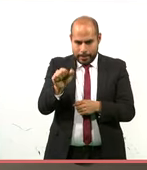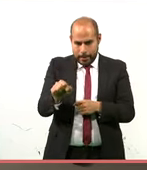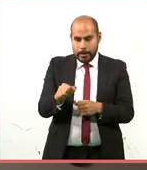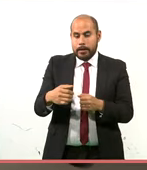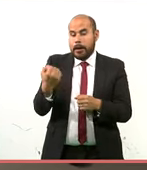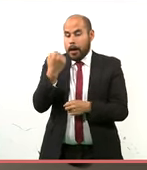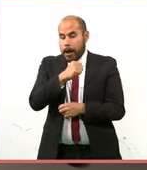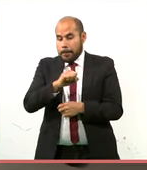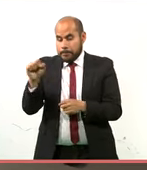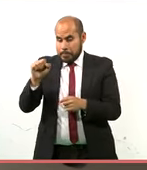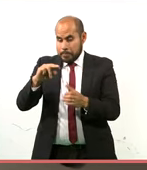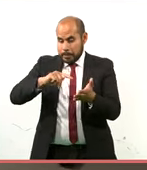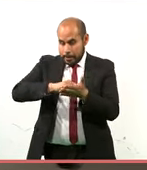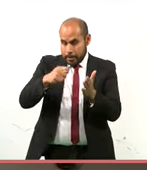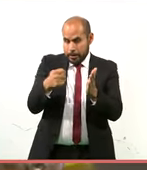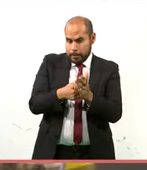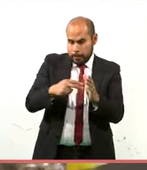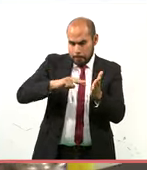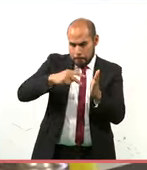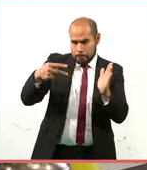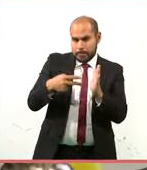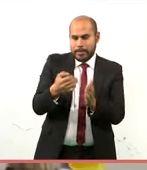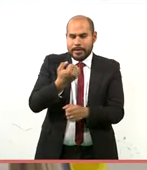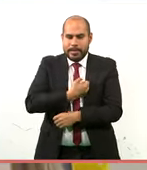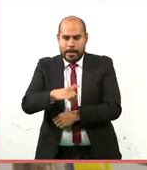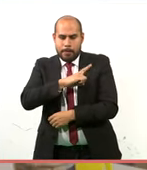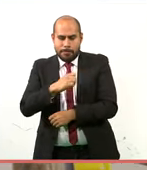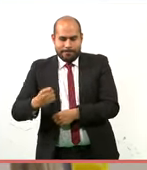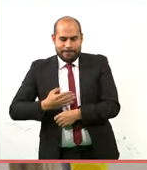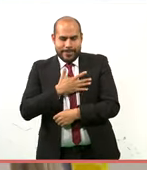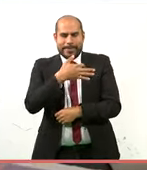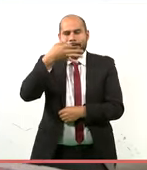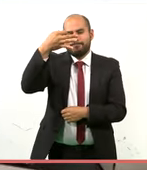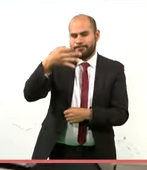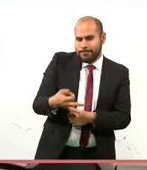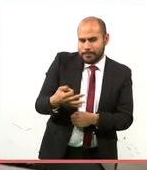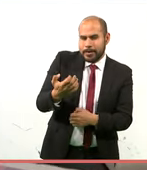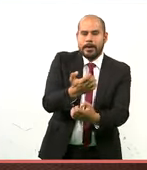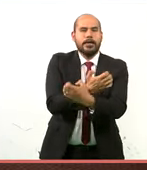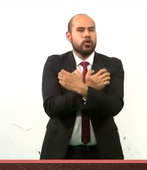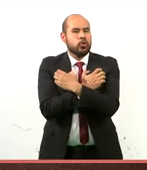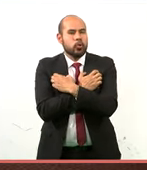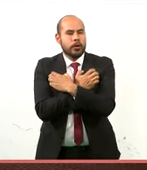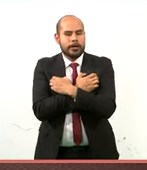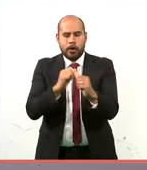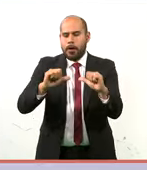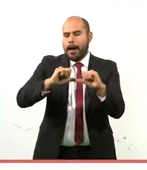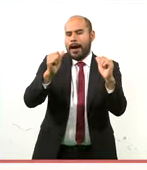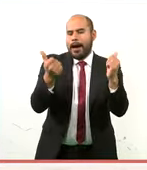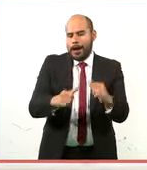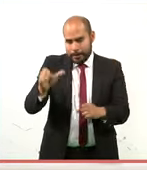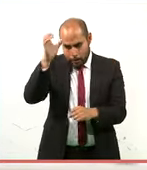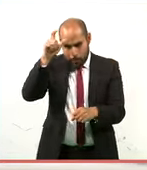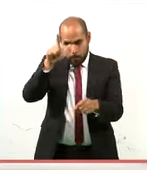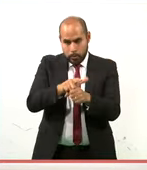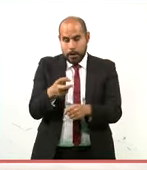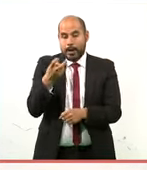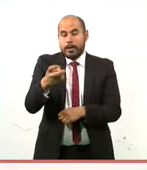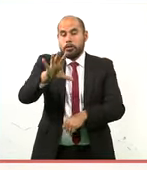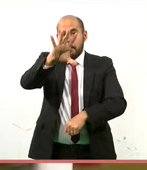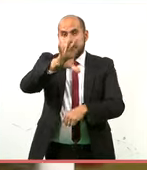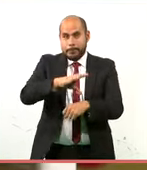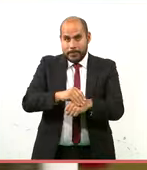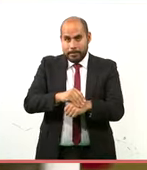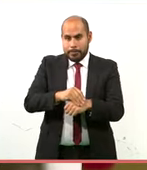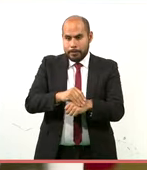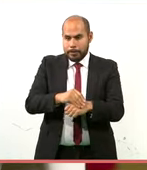habilidades técnicas e ingenierías, salud y bienestar integral, educación, arte y cultura, lo que nos ha permitido